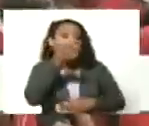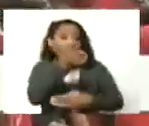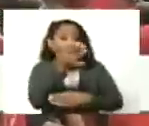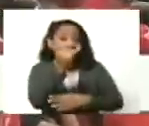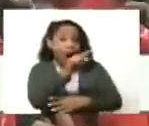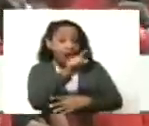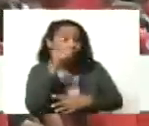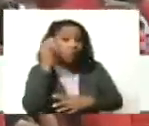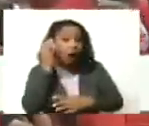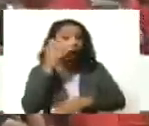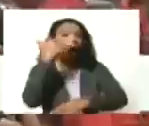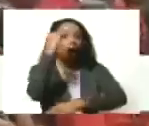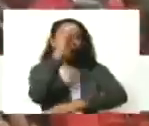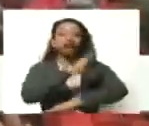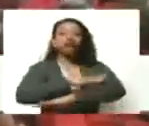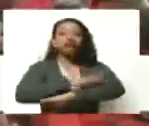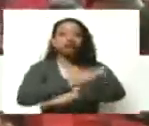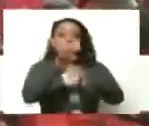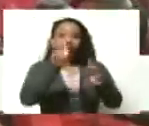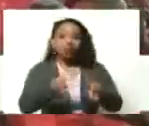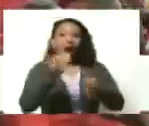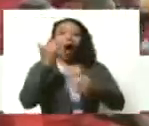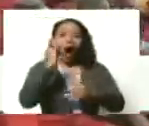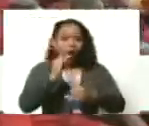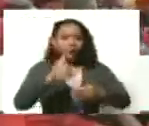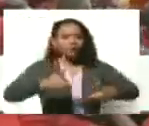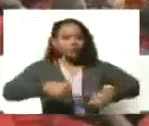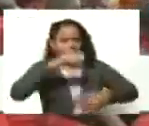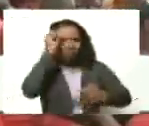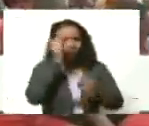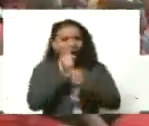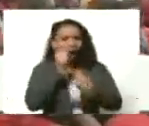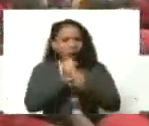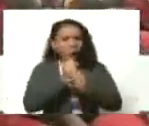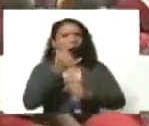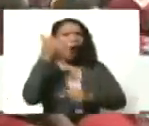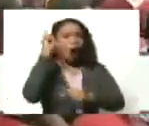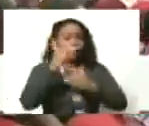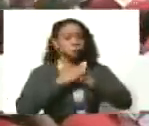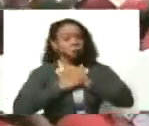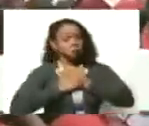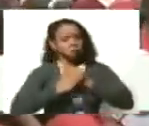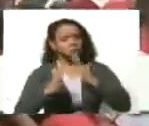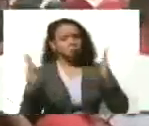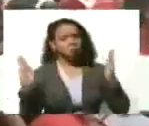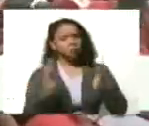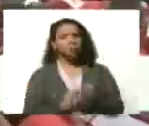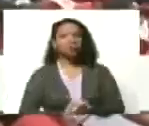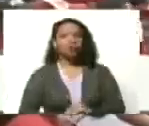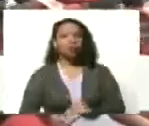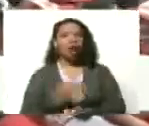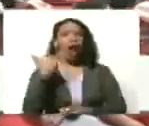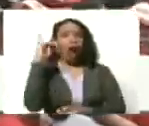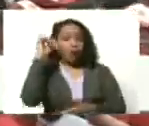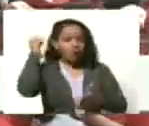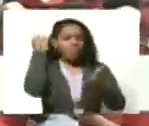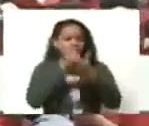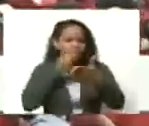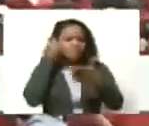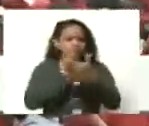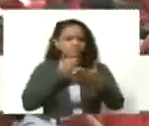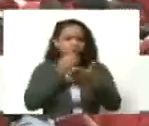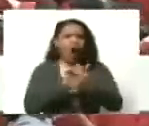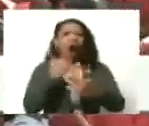disciplina, hay dedicación, hay entrega, hay lucha,